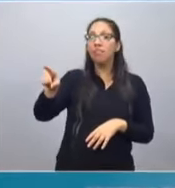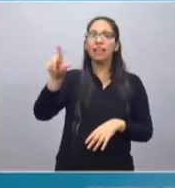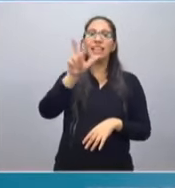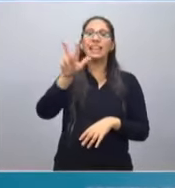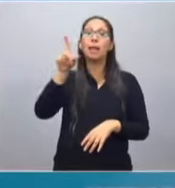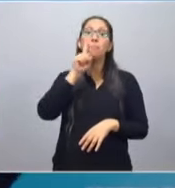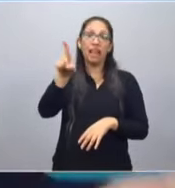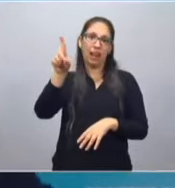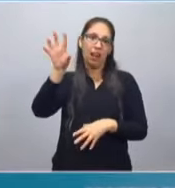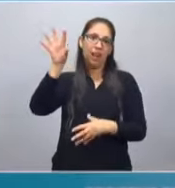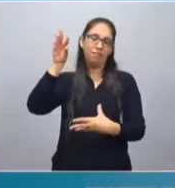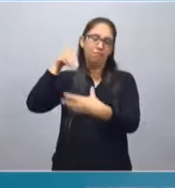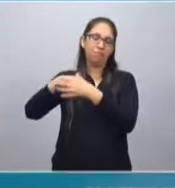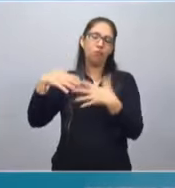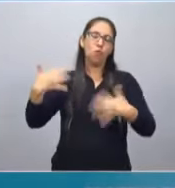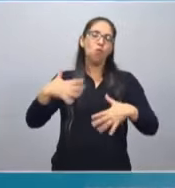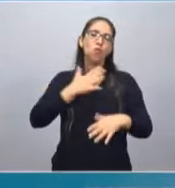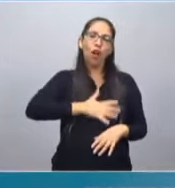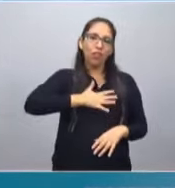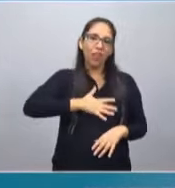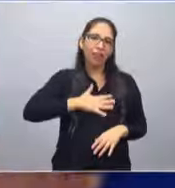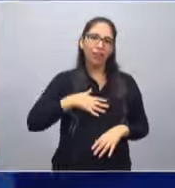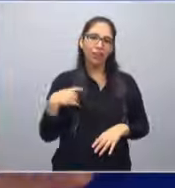finalistas es un récord y estamos rec